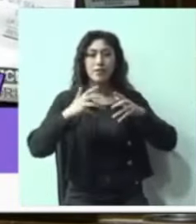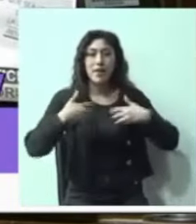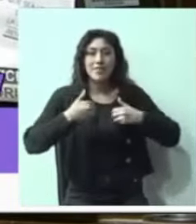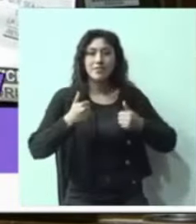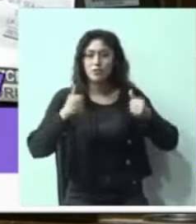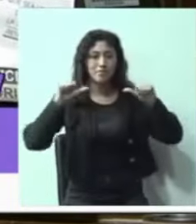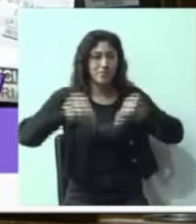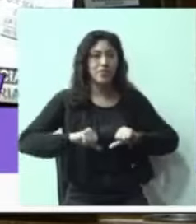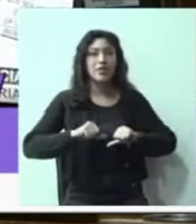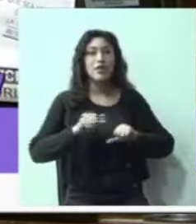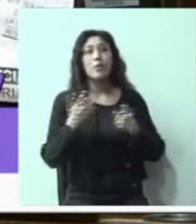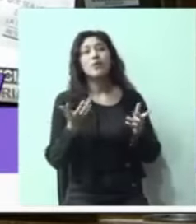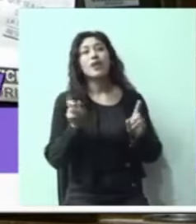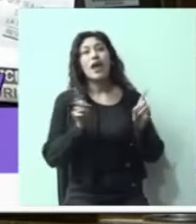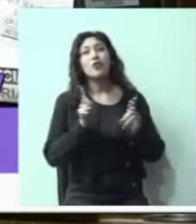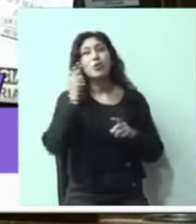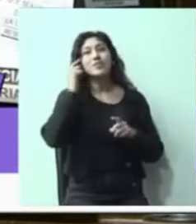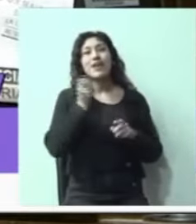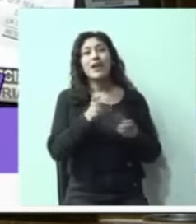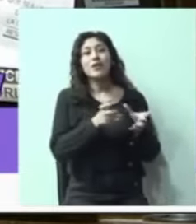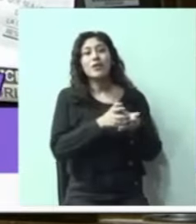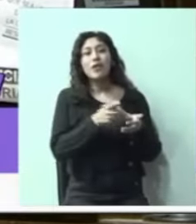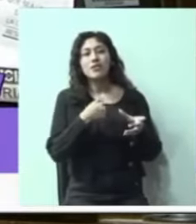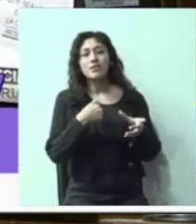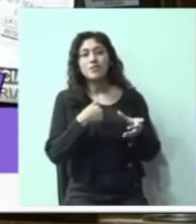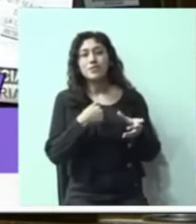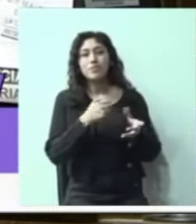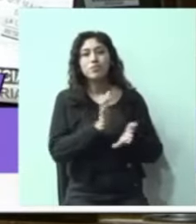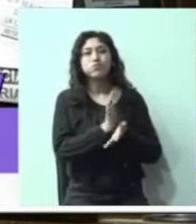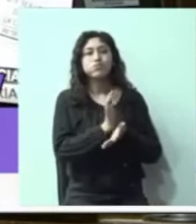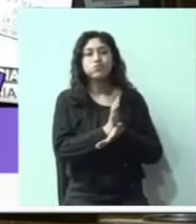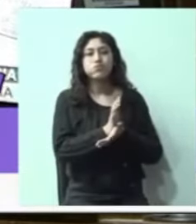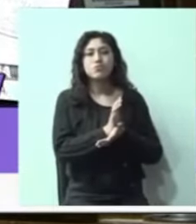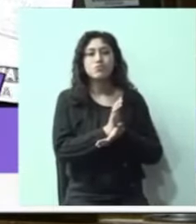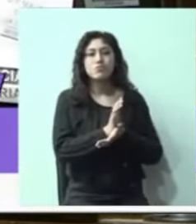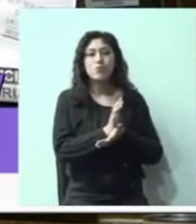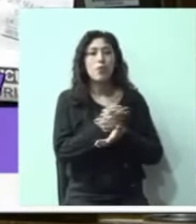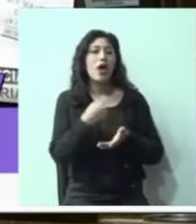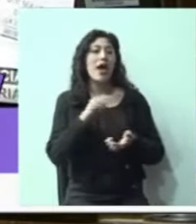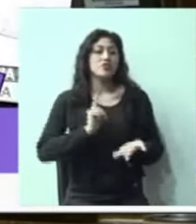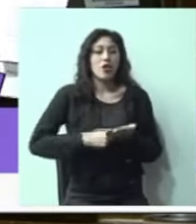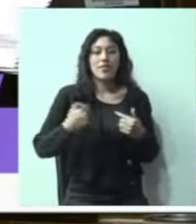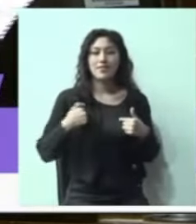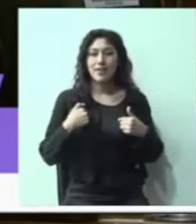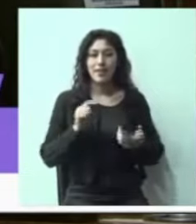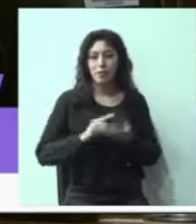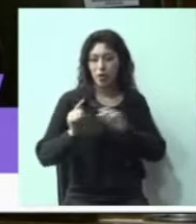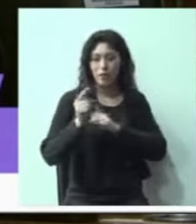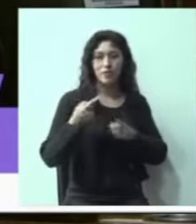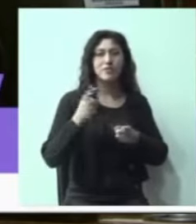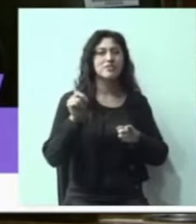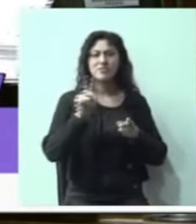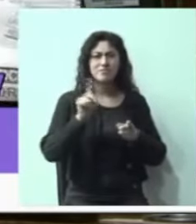minoría que dice, yo tengo la llave, me la llevo a mi casa y no la abro. No, no puede llevarse la llave el diputado, por